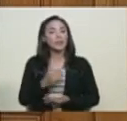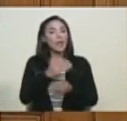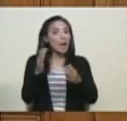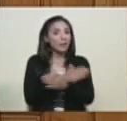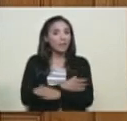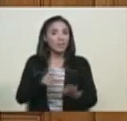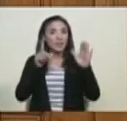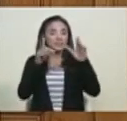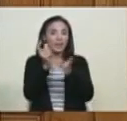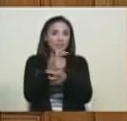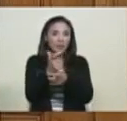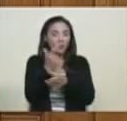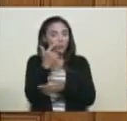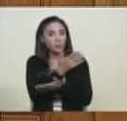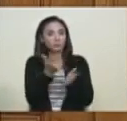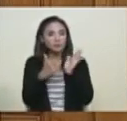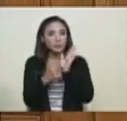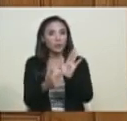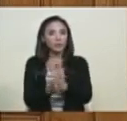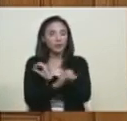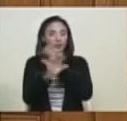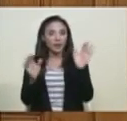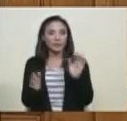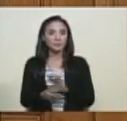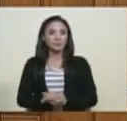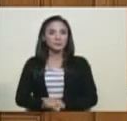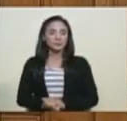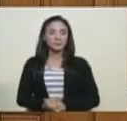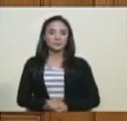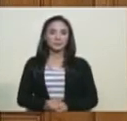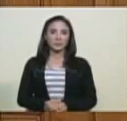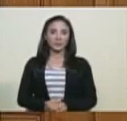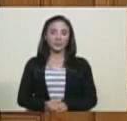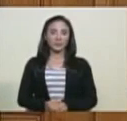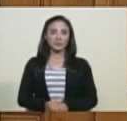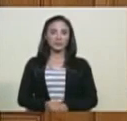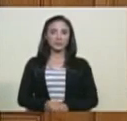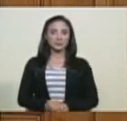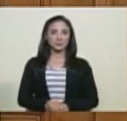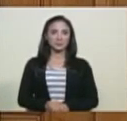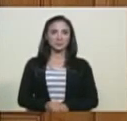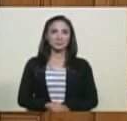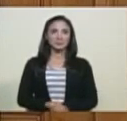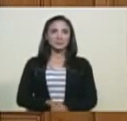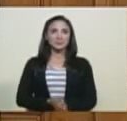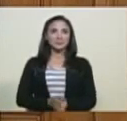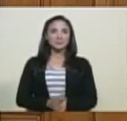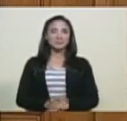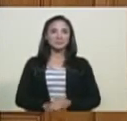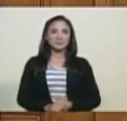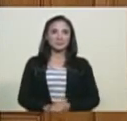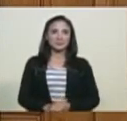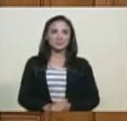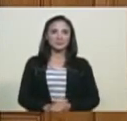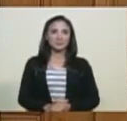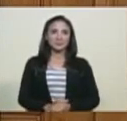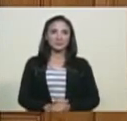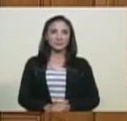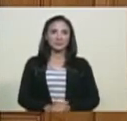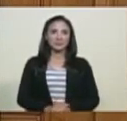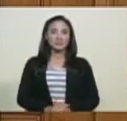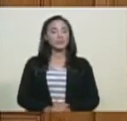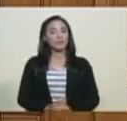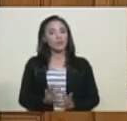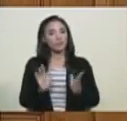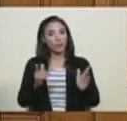agosto, Maduro ya no estaba. Y Rajoy quedó preocupado, pero ¿cómo? ¿Qué van a hacer? No, se lo